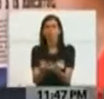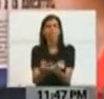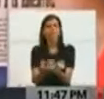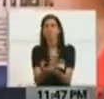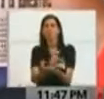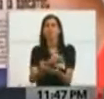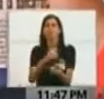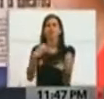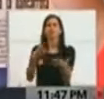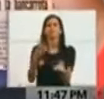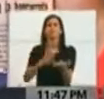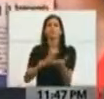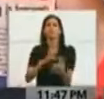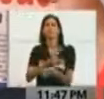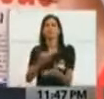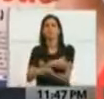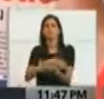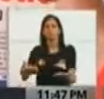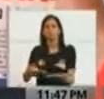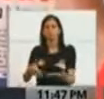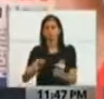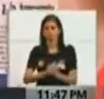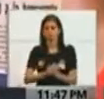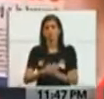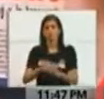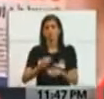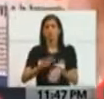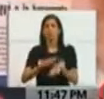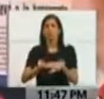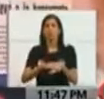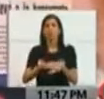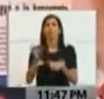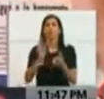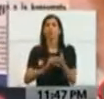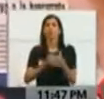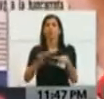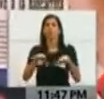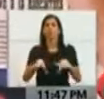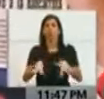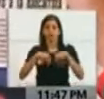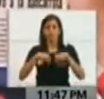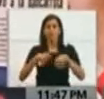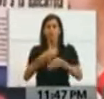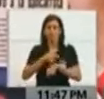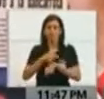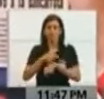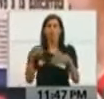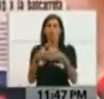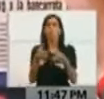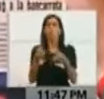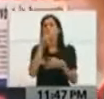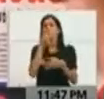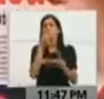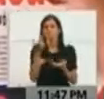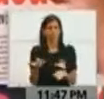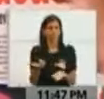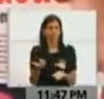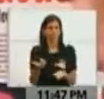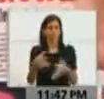y prestarle otros 2.000 millones al grupo que le llevó a la bancarrota. Después volvieron a gobernar con Copey. ¿Y por qué no la